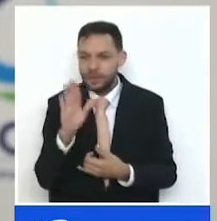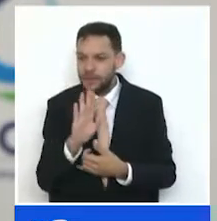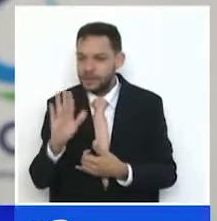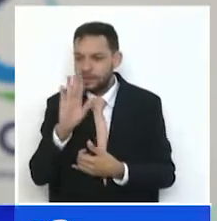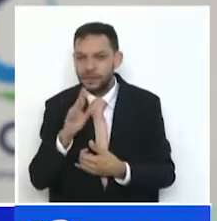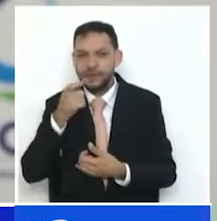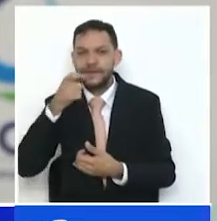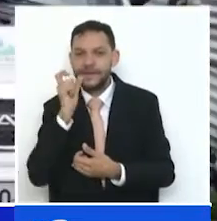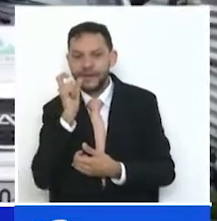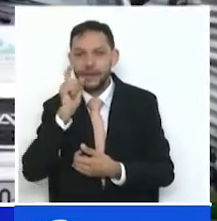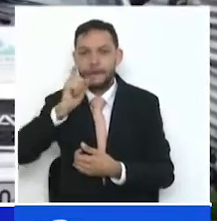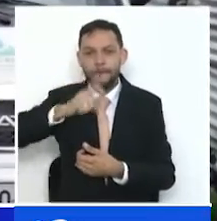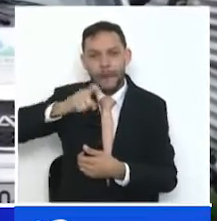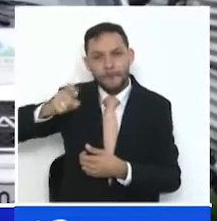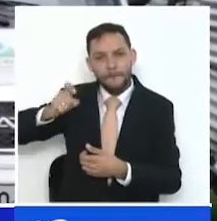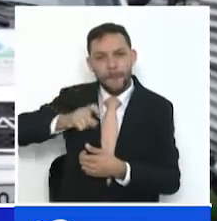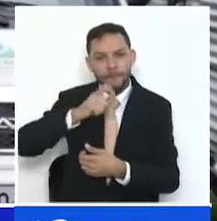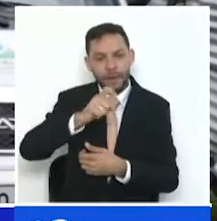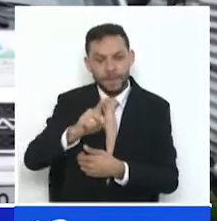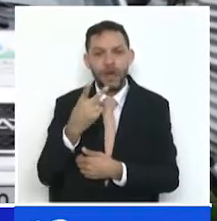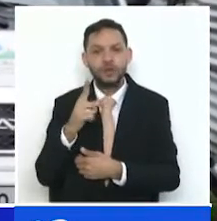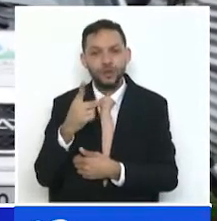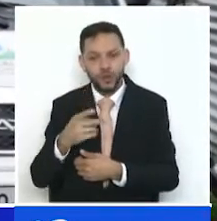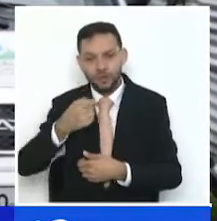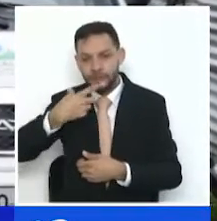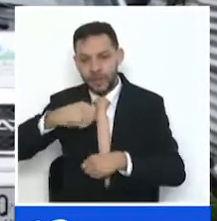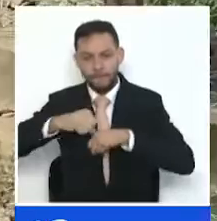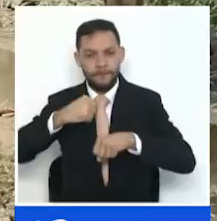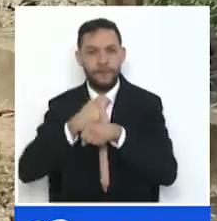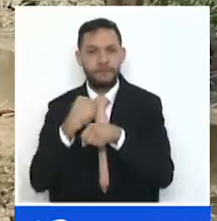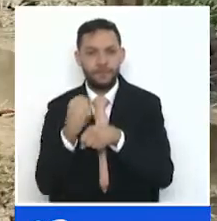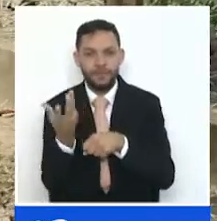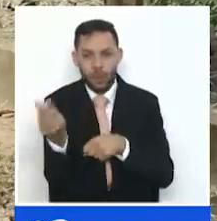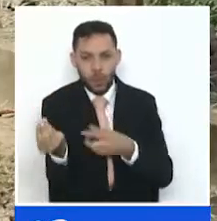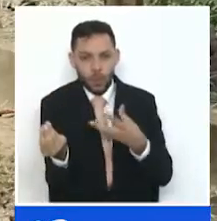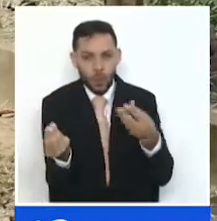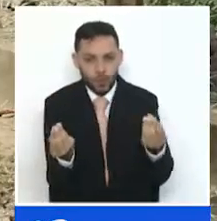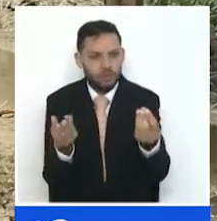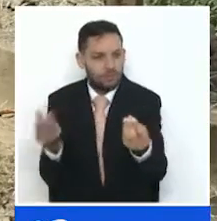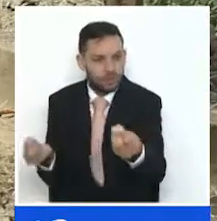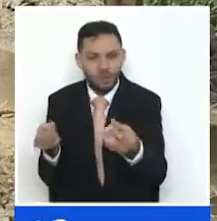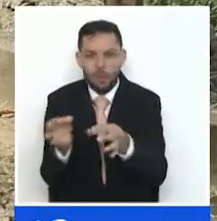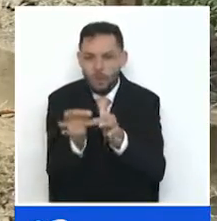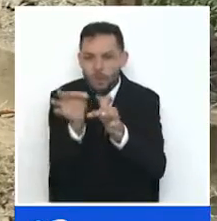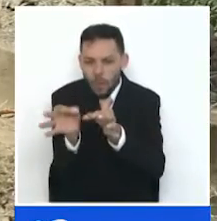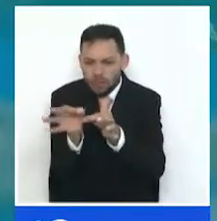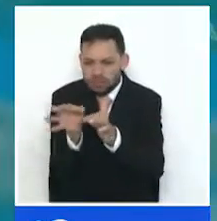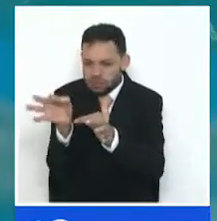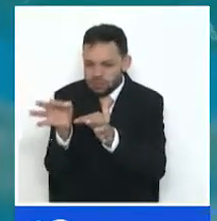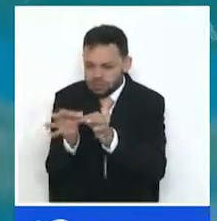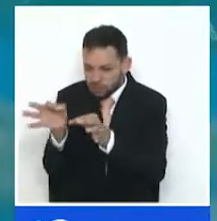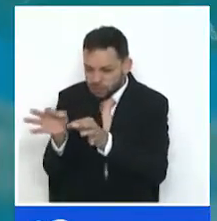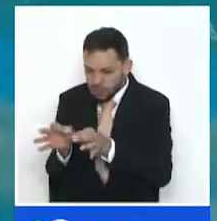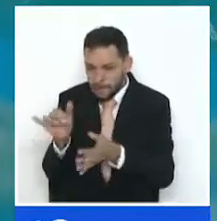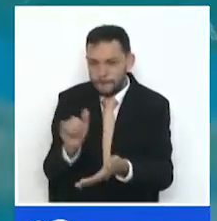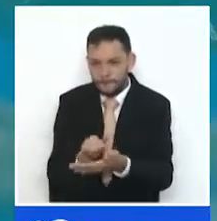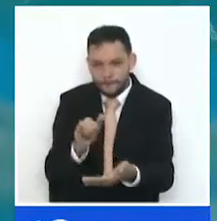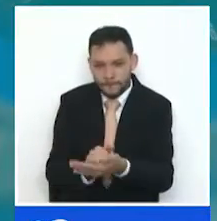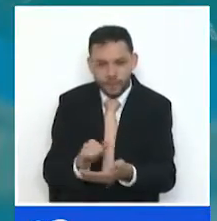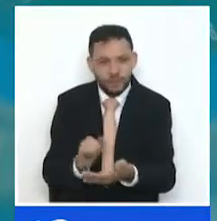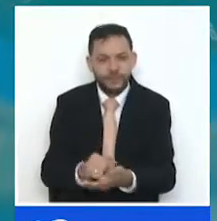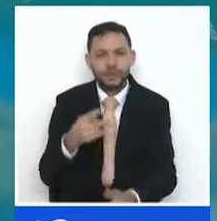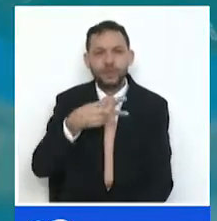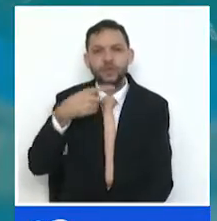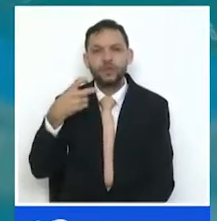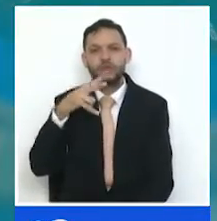operativos de control, no solamente en Manizales, sino en otros municipios de Caldas. Y se han revisado más de